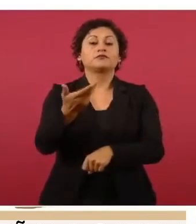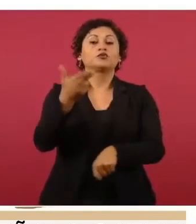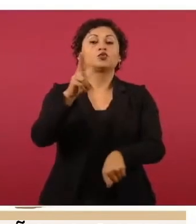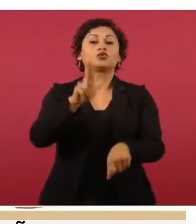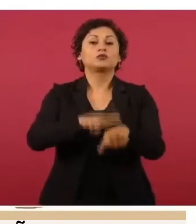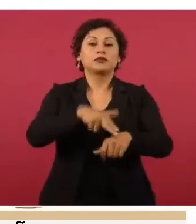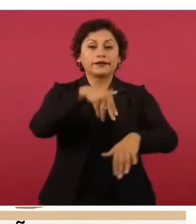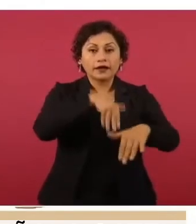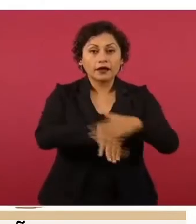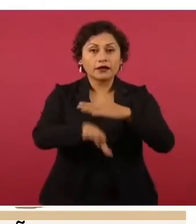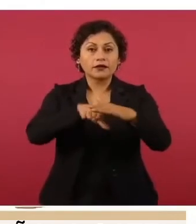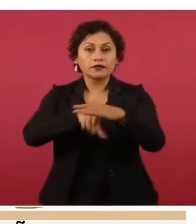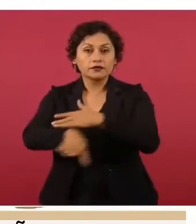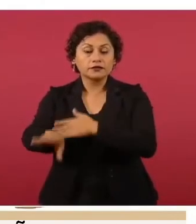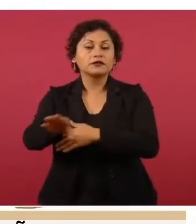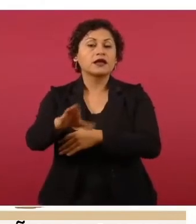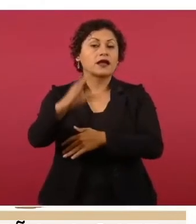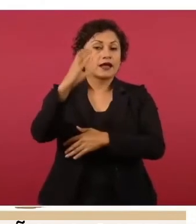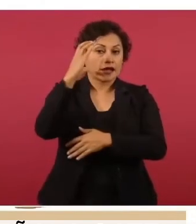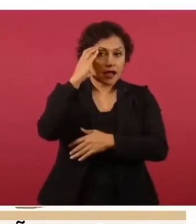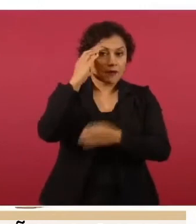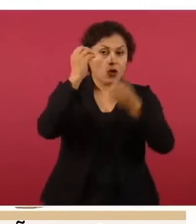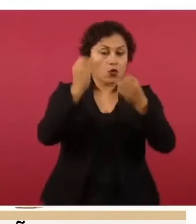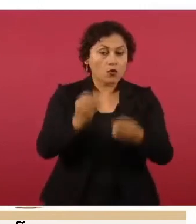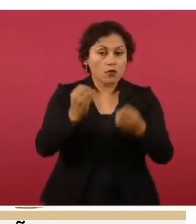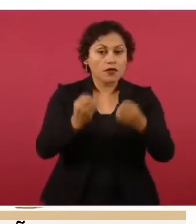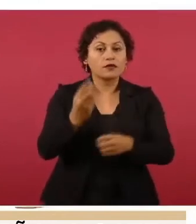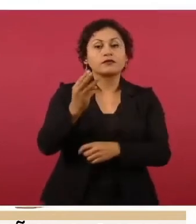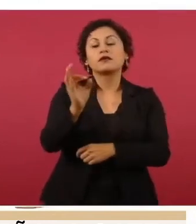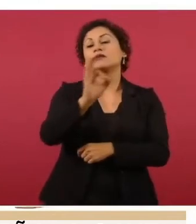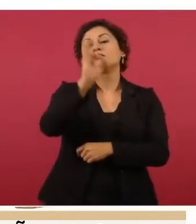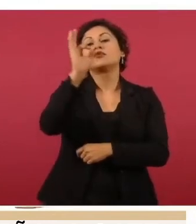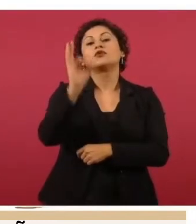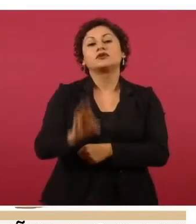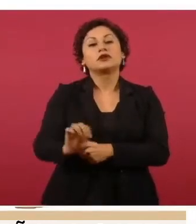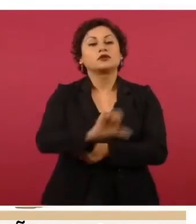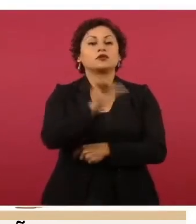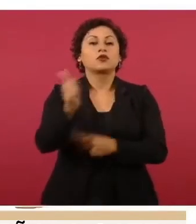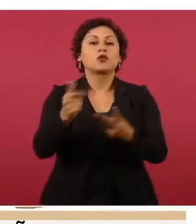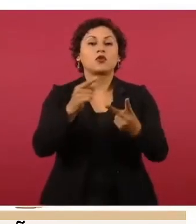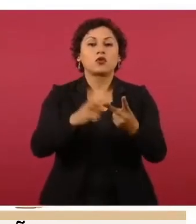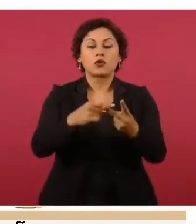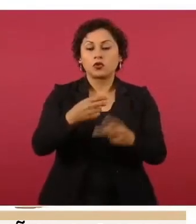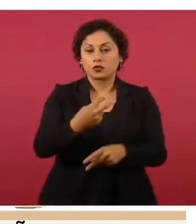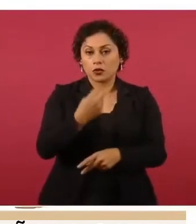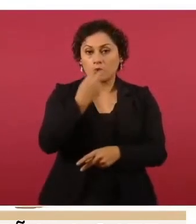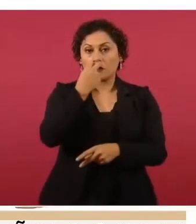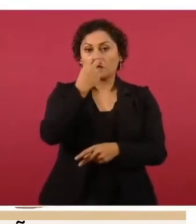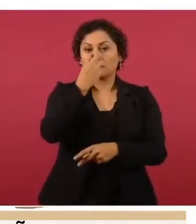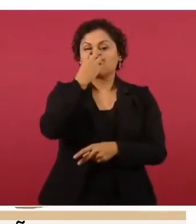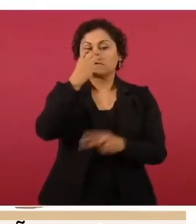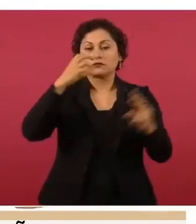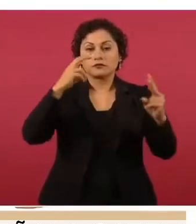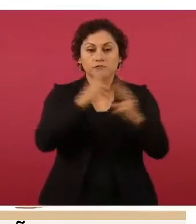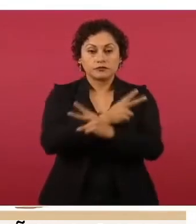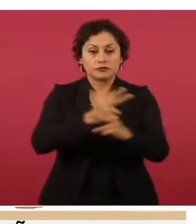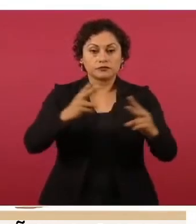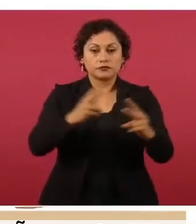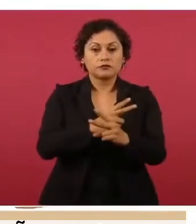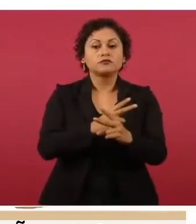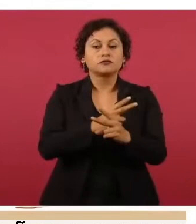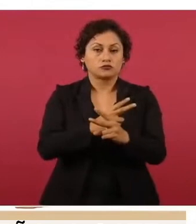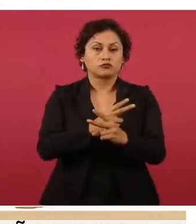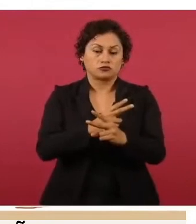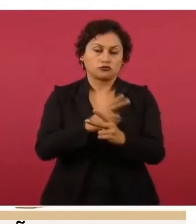de 3% en camas generales, 1% en camas con ventilador, pequeña fluctuación de 2 a 3% con respecto